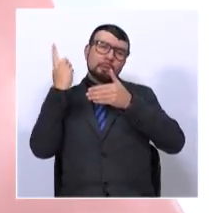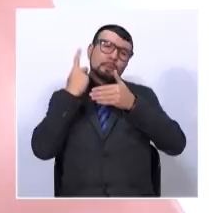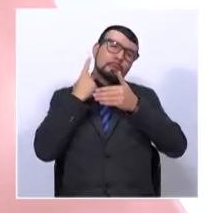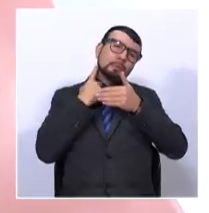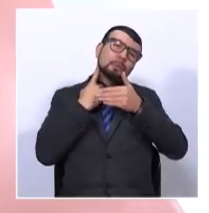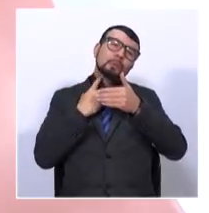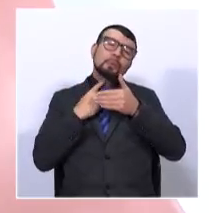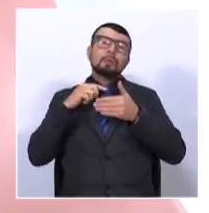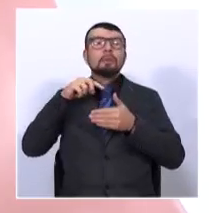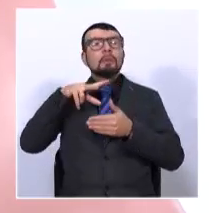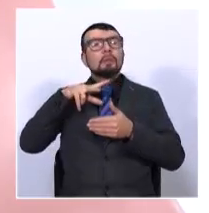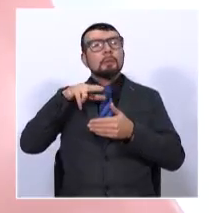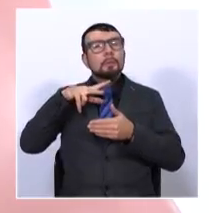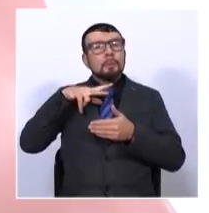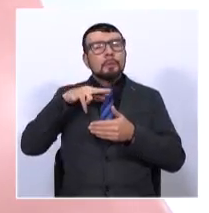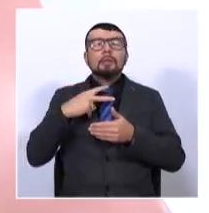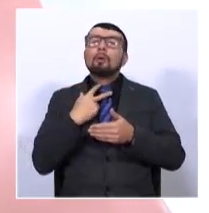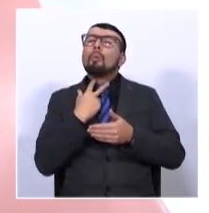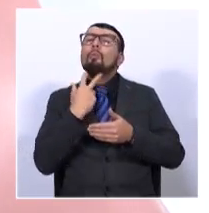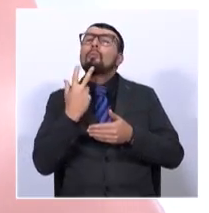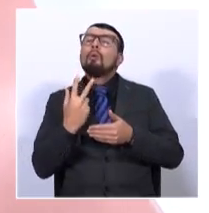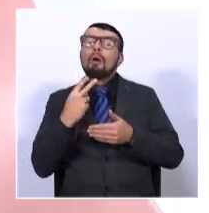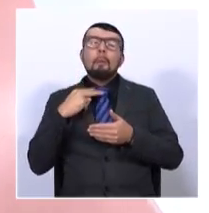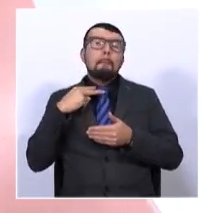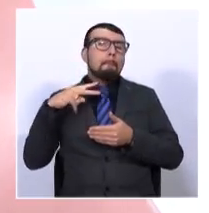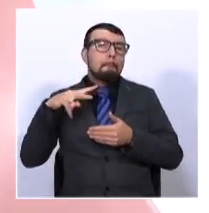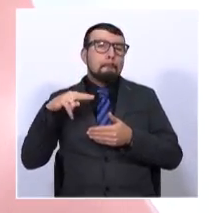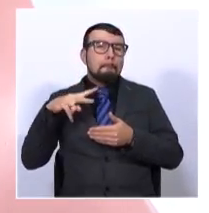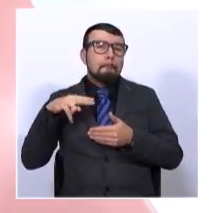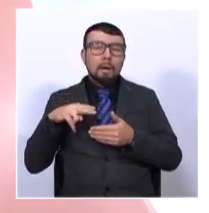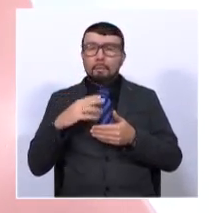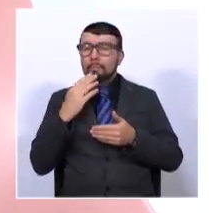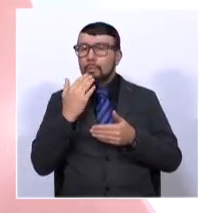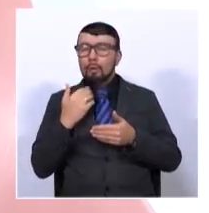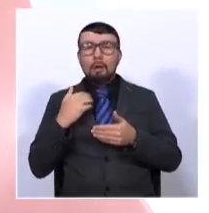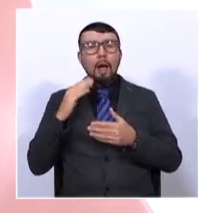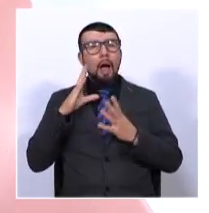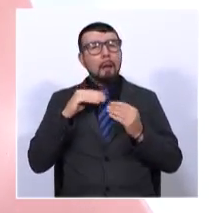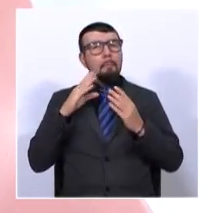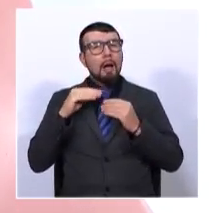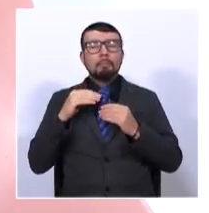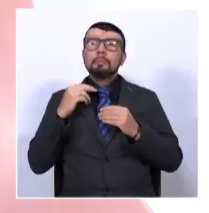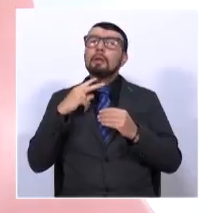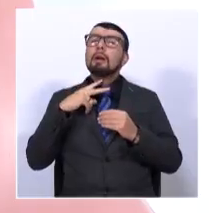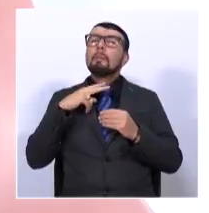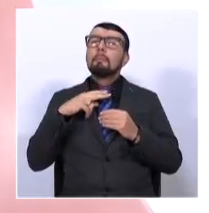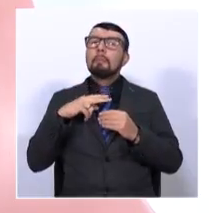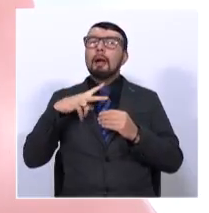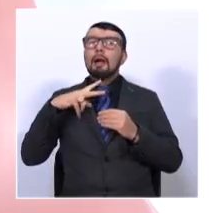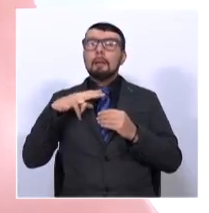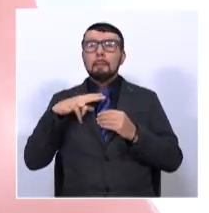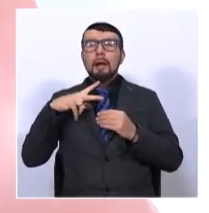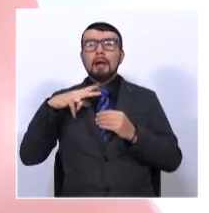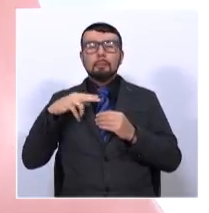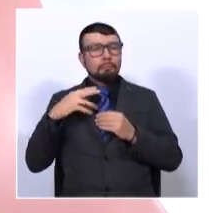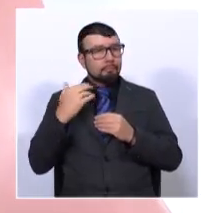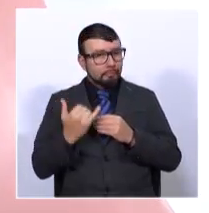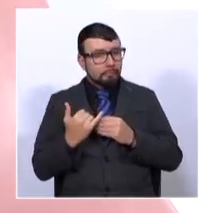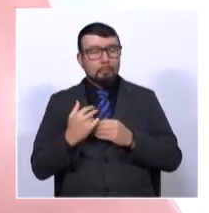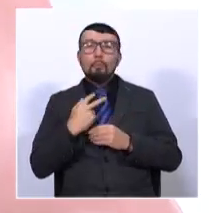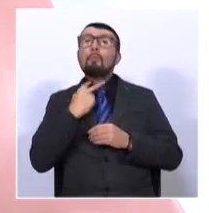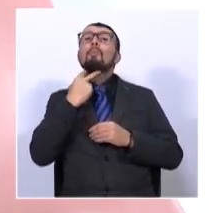las cuerdas vocales, que son dos membranitas que se mueven cuando nosotros exhalamos, y por eso es que es la voz. Entonces,